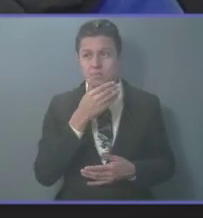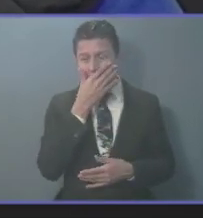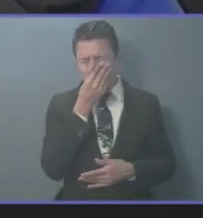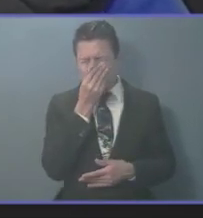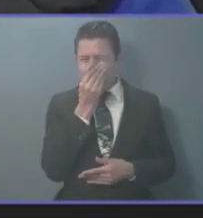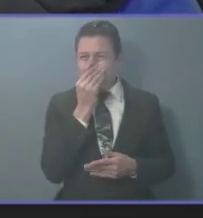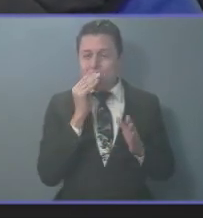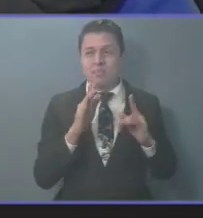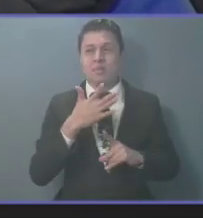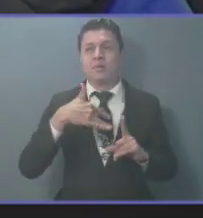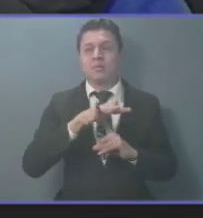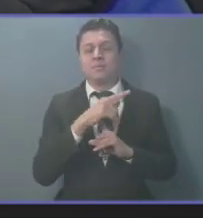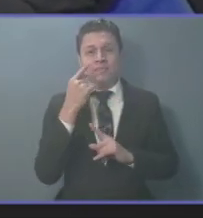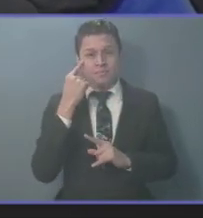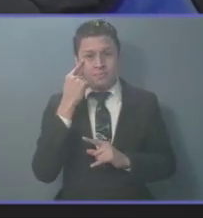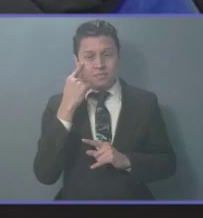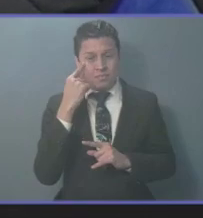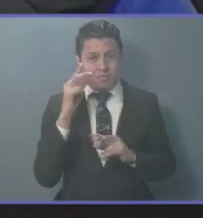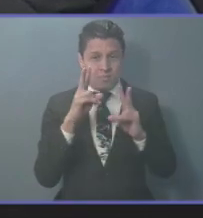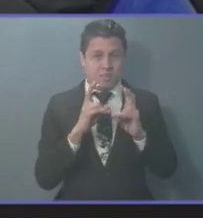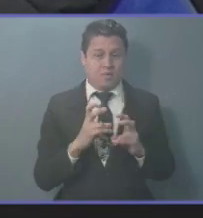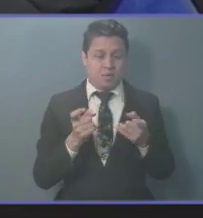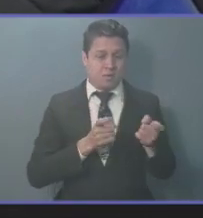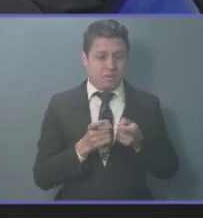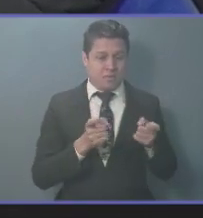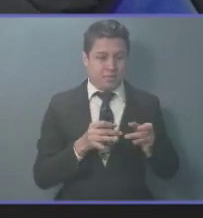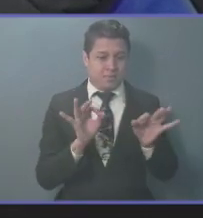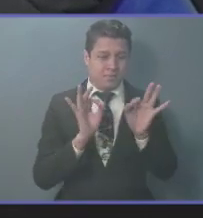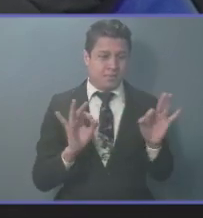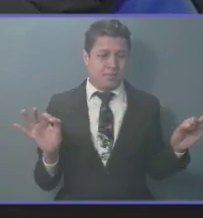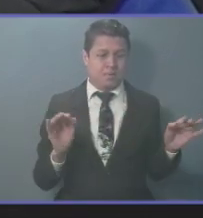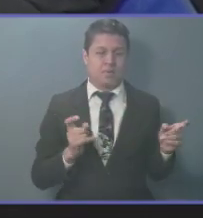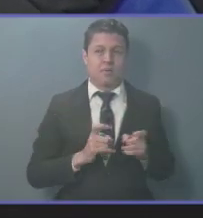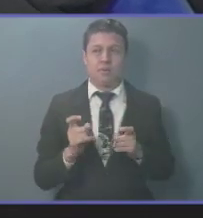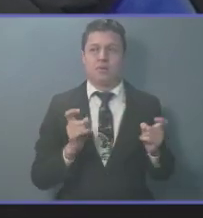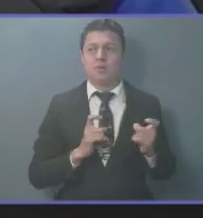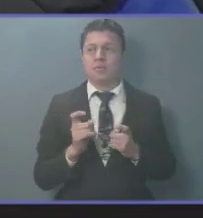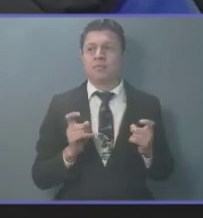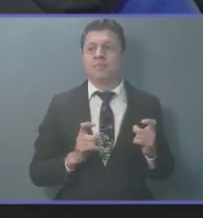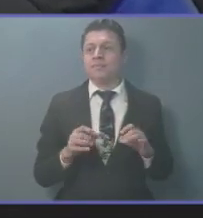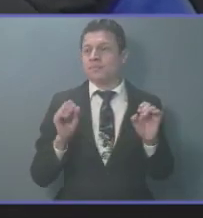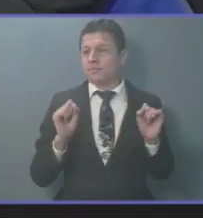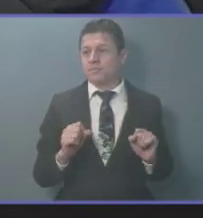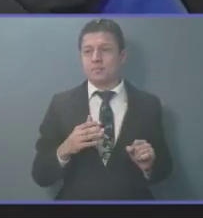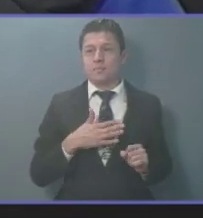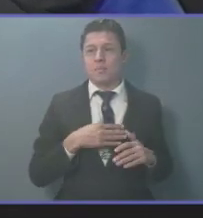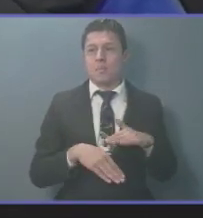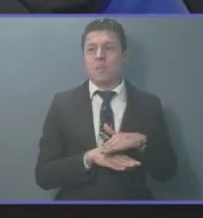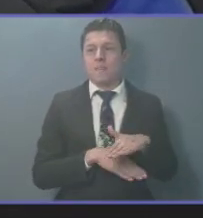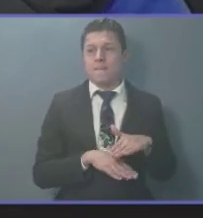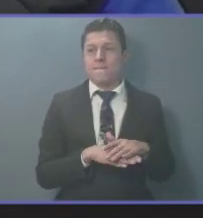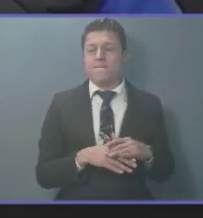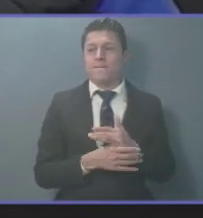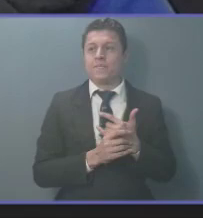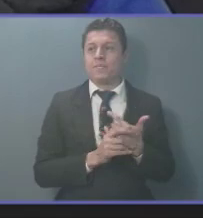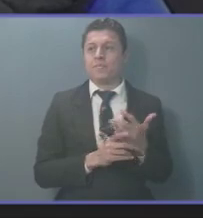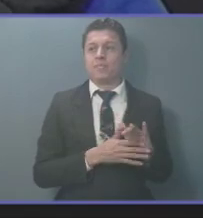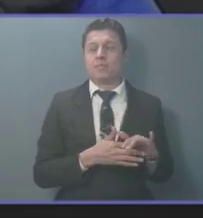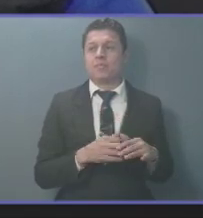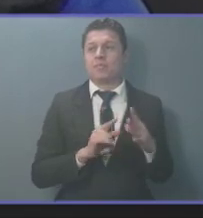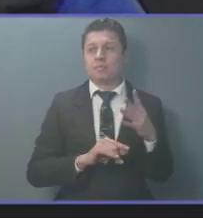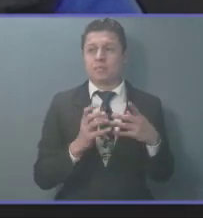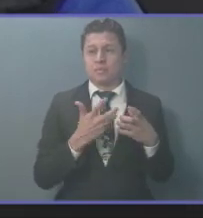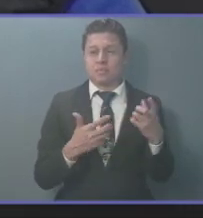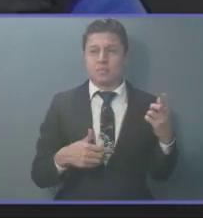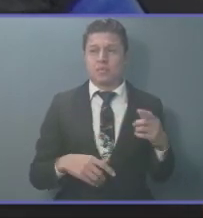de los casos sospechosos, manejar la cuarentena controlada, que no puede tener fundamento en el incumplimiento